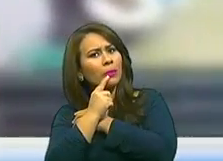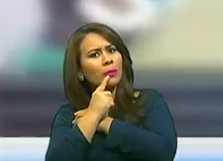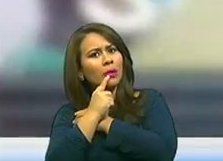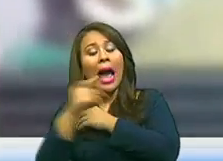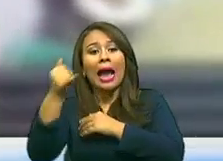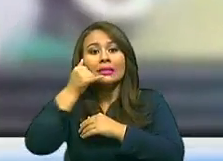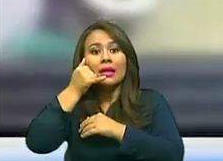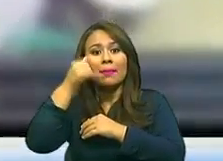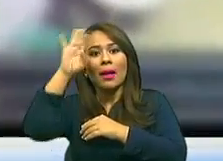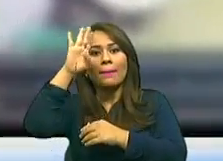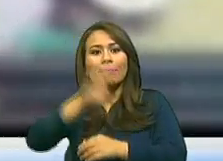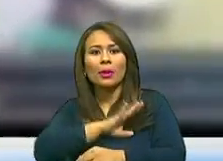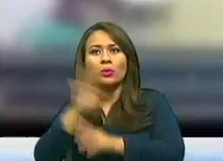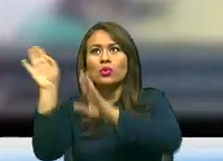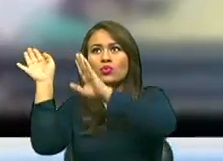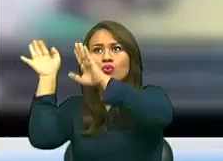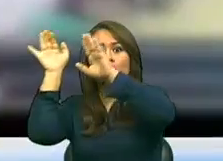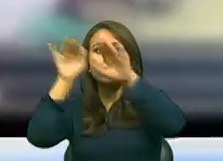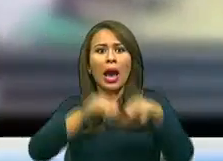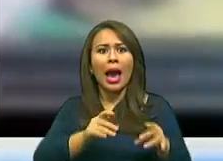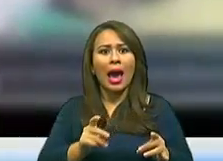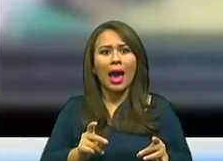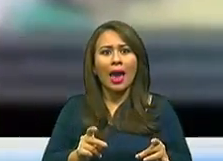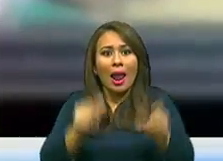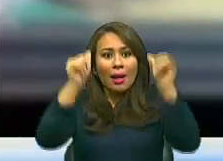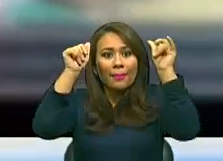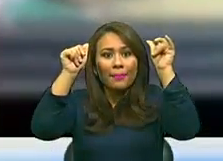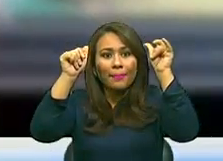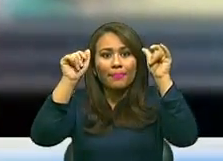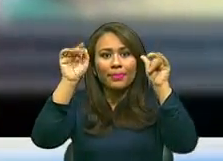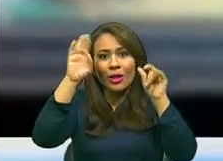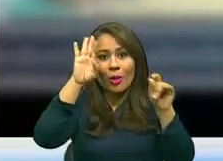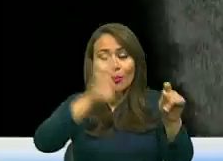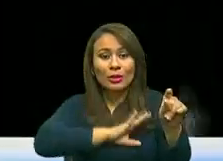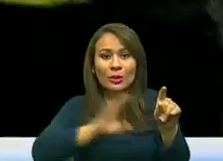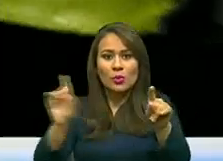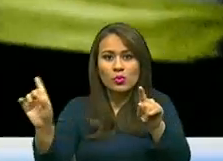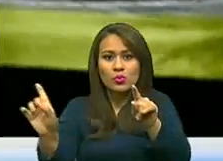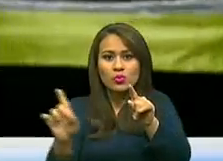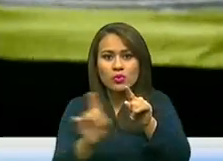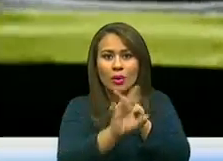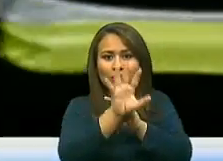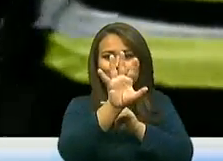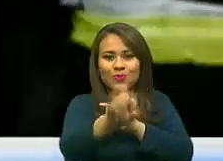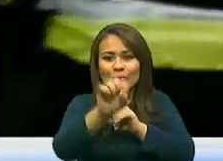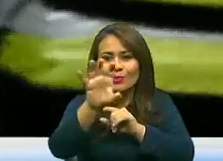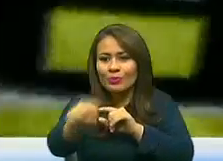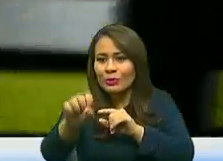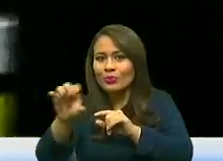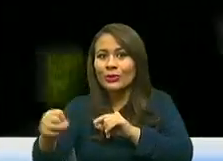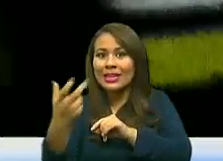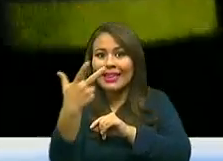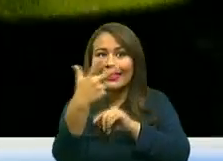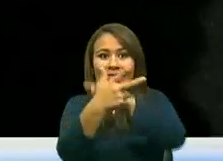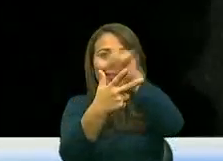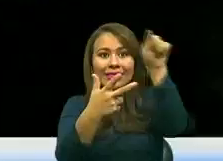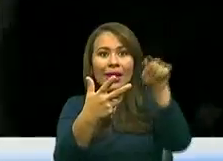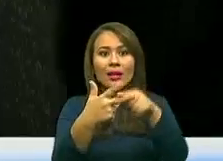aviso a la policía y en pocos minutos más los sujetos fueron detenidos.